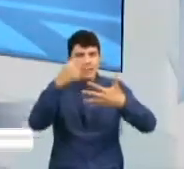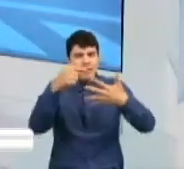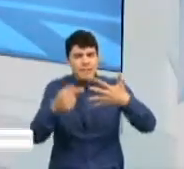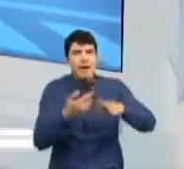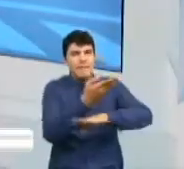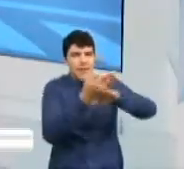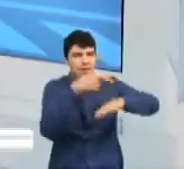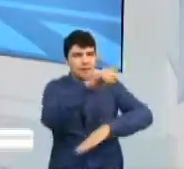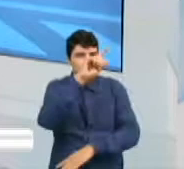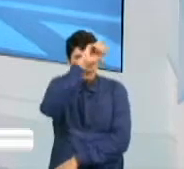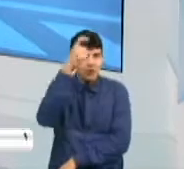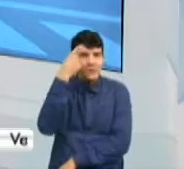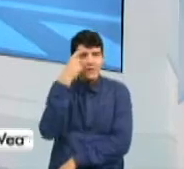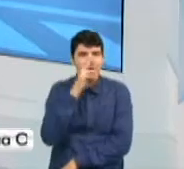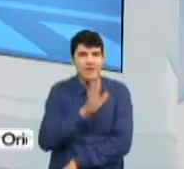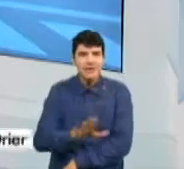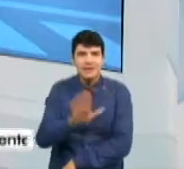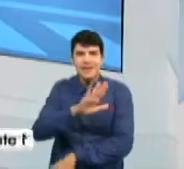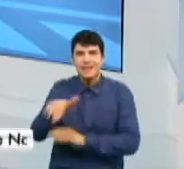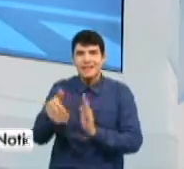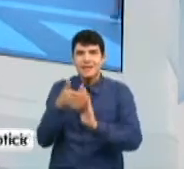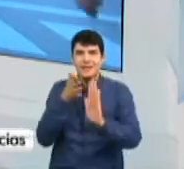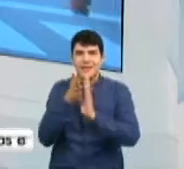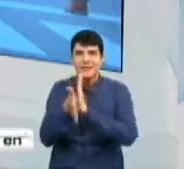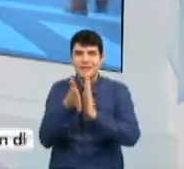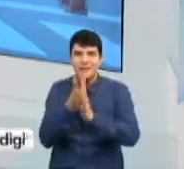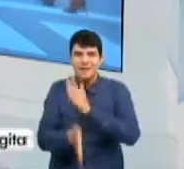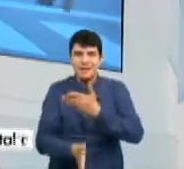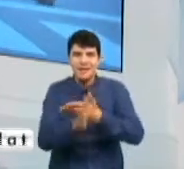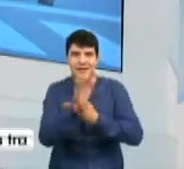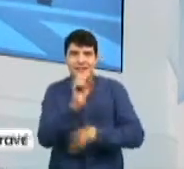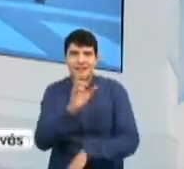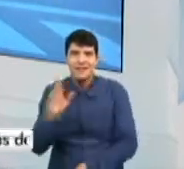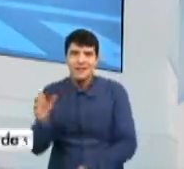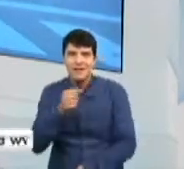nacional. Esta es toda la información desde la calle de los estudiantes. Continúen ustedes en estudio. Muy buenas tardes.